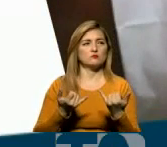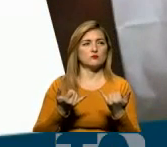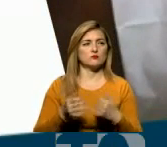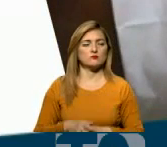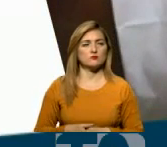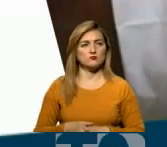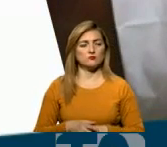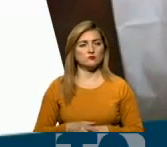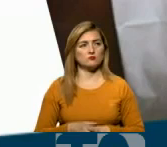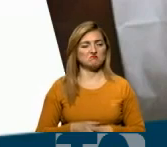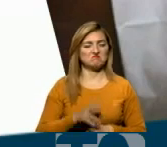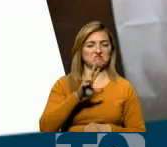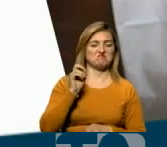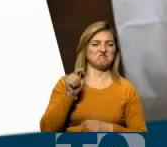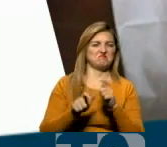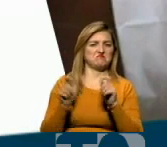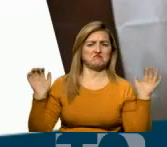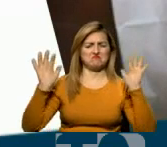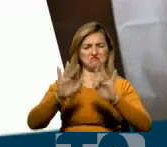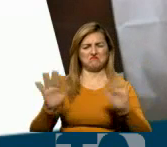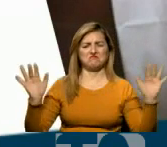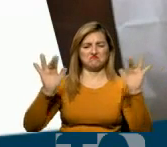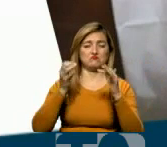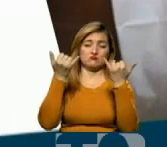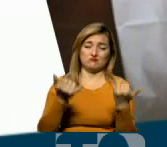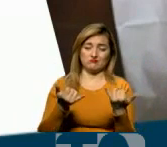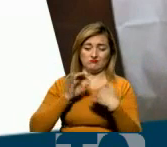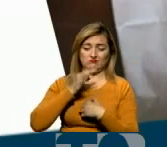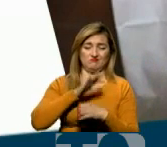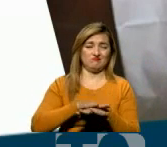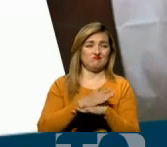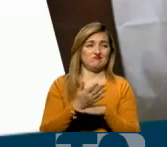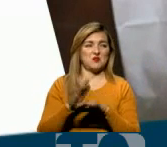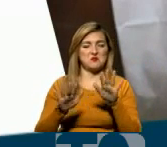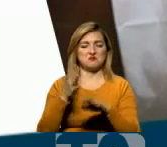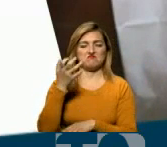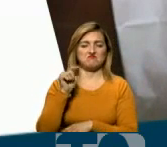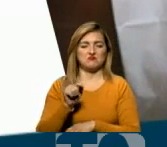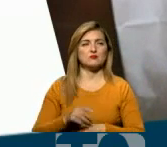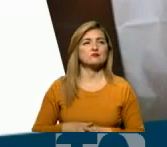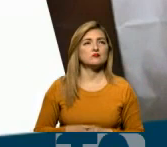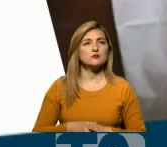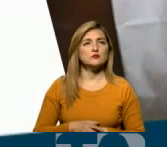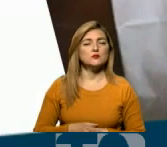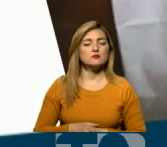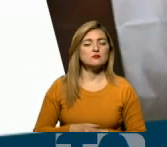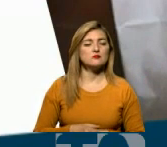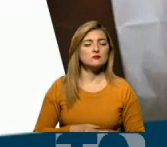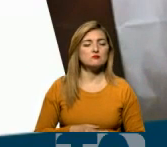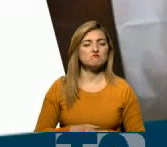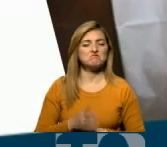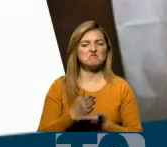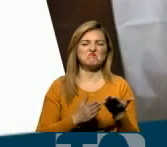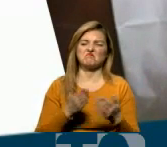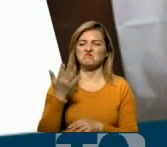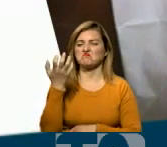Black Friday, se recibía más de 30.000 personas por día en el centro comercial San Marino. Estiman que hoy recibirán la